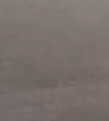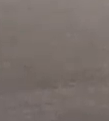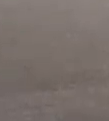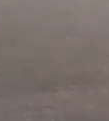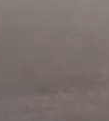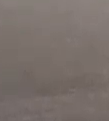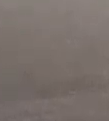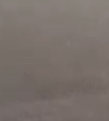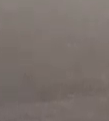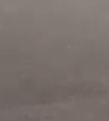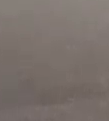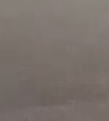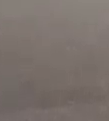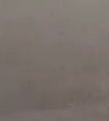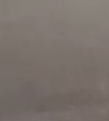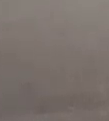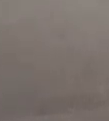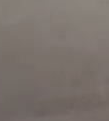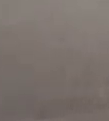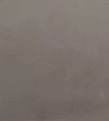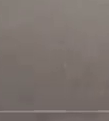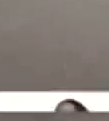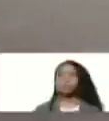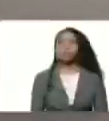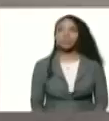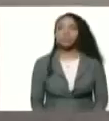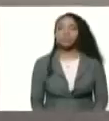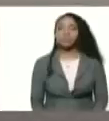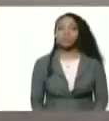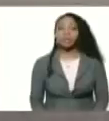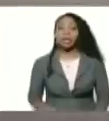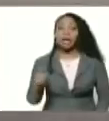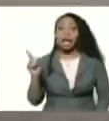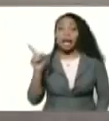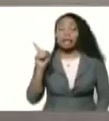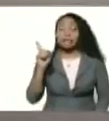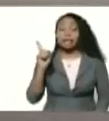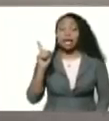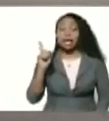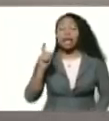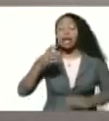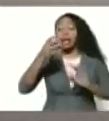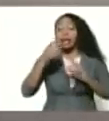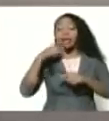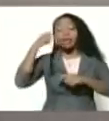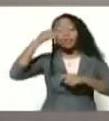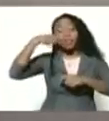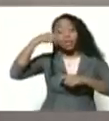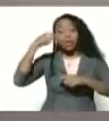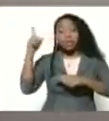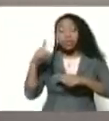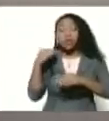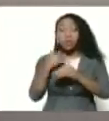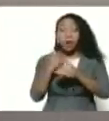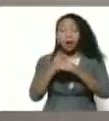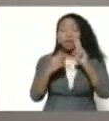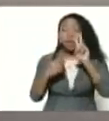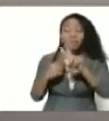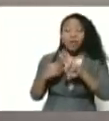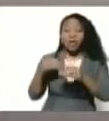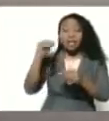Emocionante, mira. Esa serie nos va a arrancar lágrimas de emoción. Tenemos que sentarnos en el